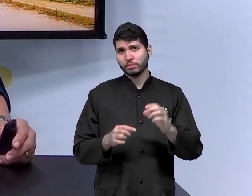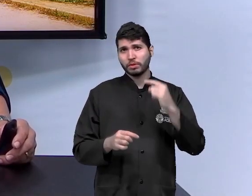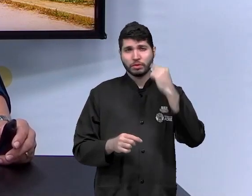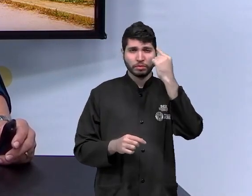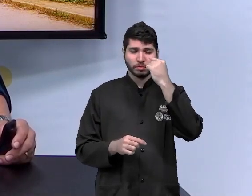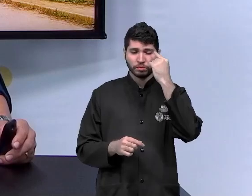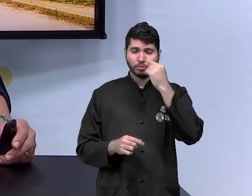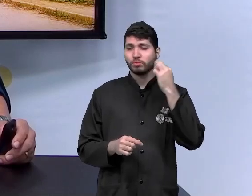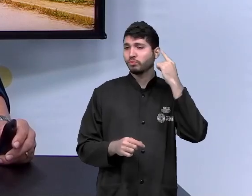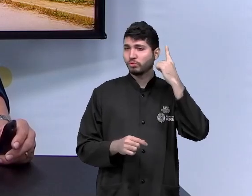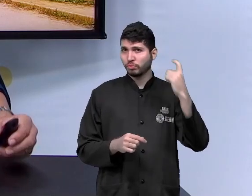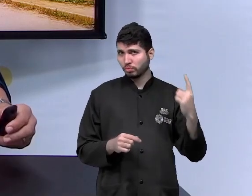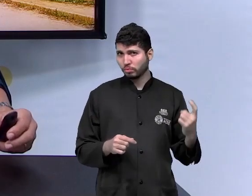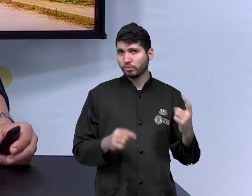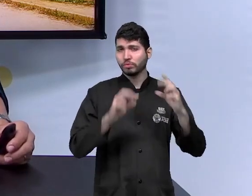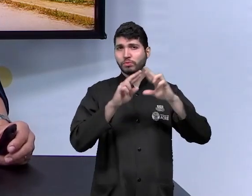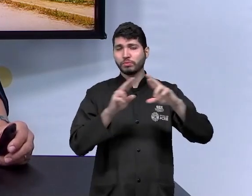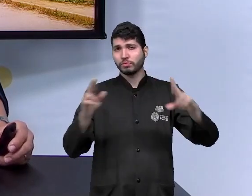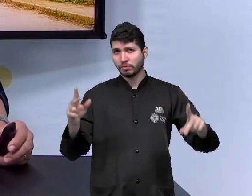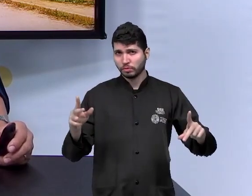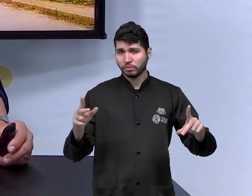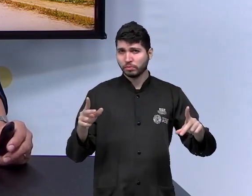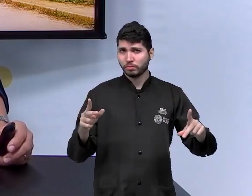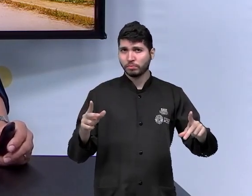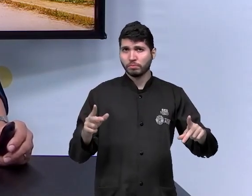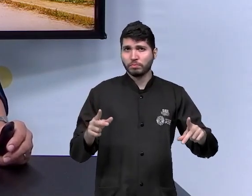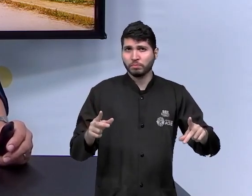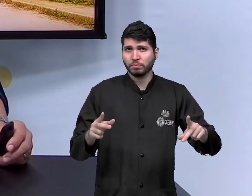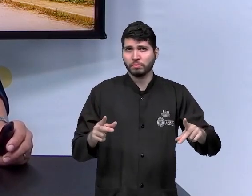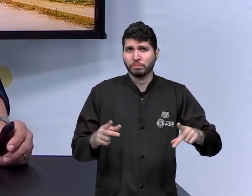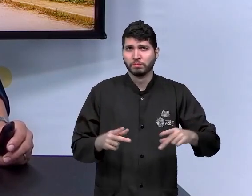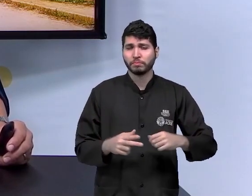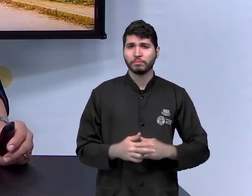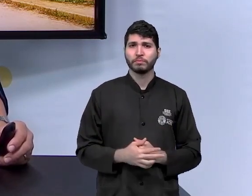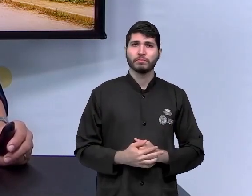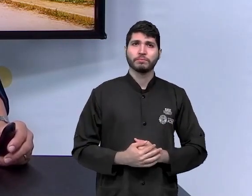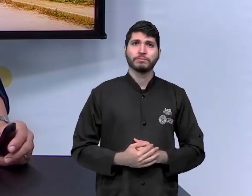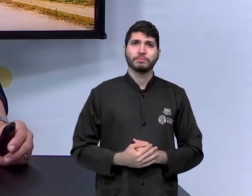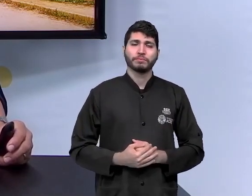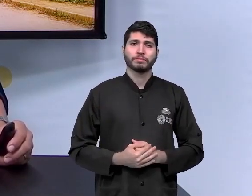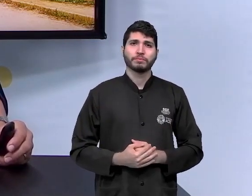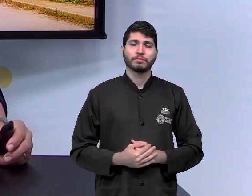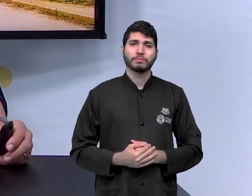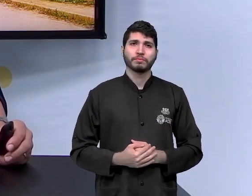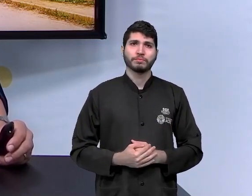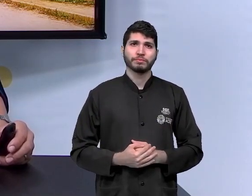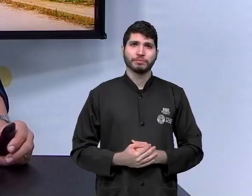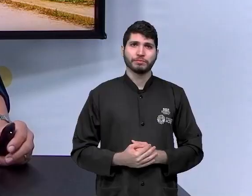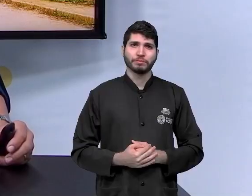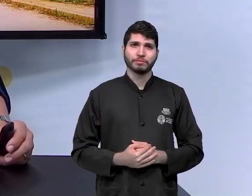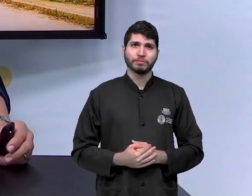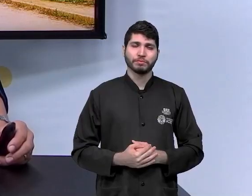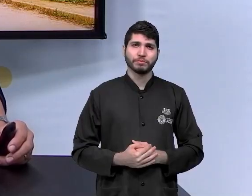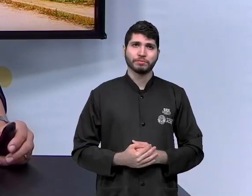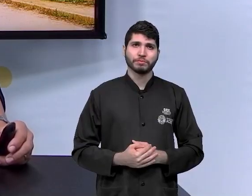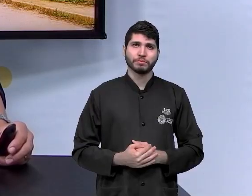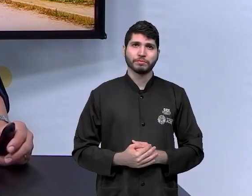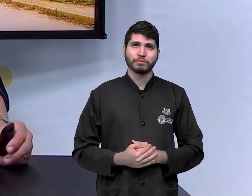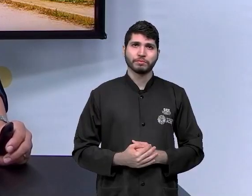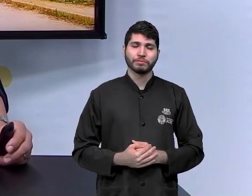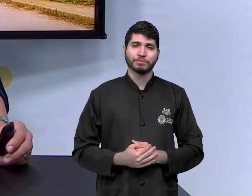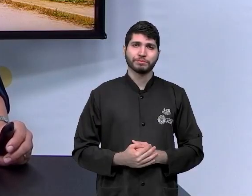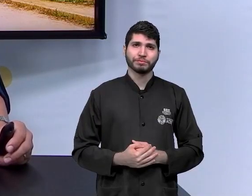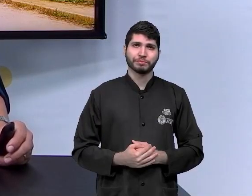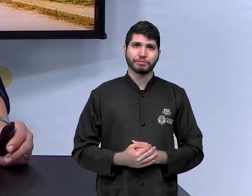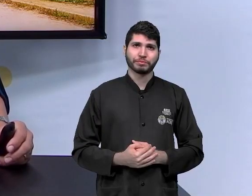la región de frontera a veces se dice la letra A de manera cerrada en